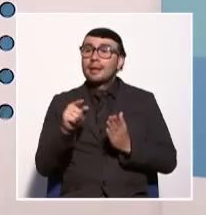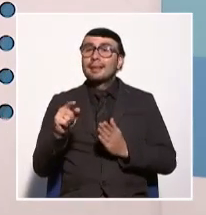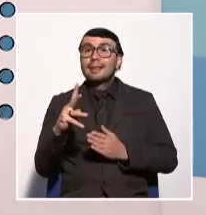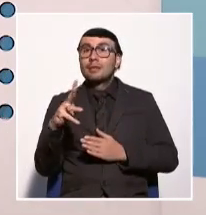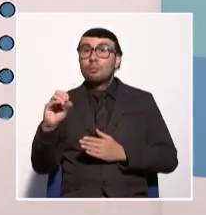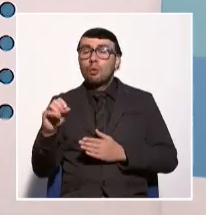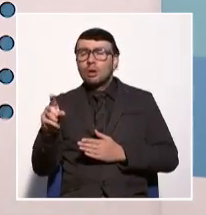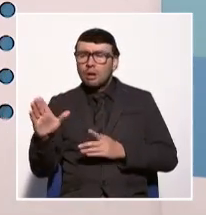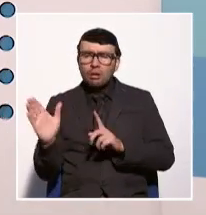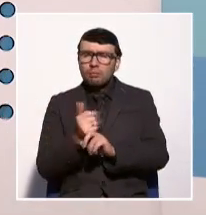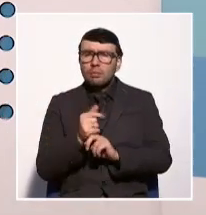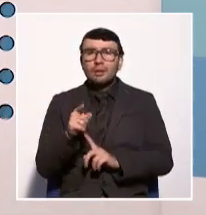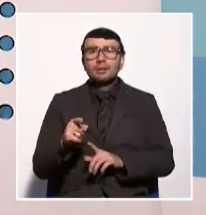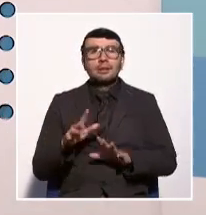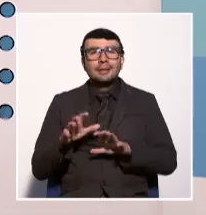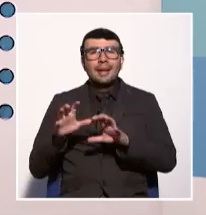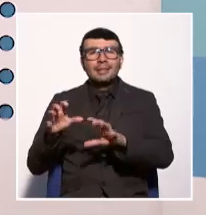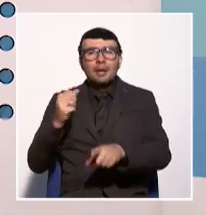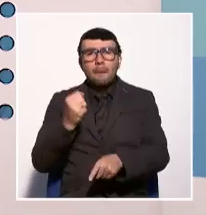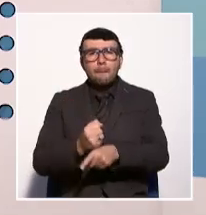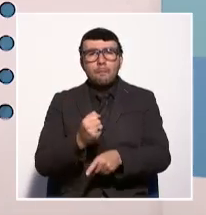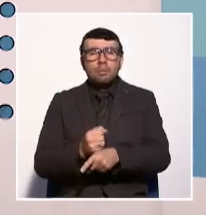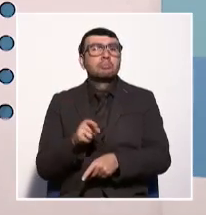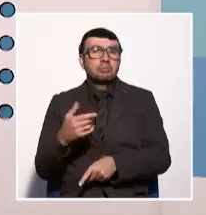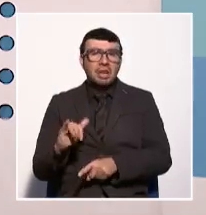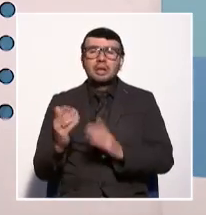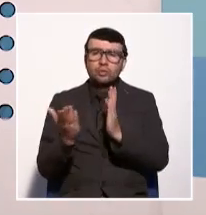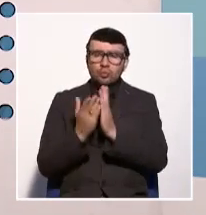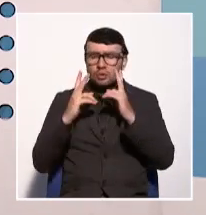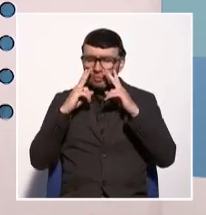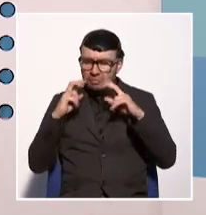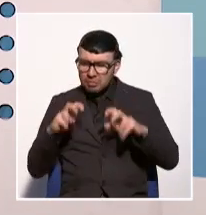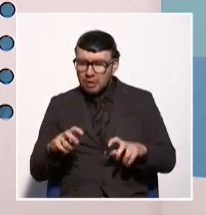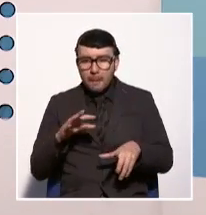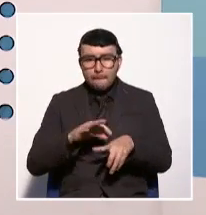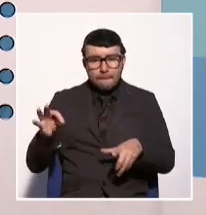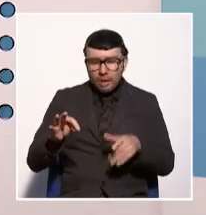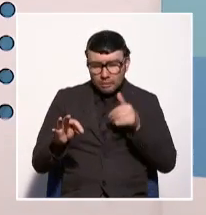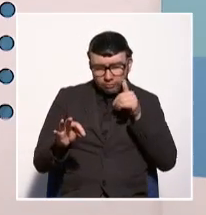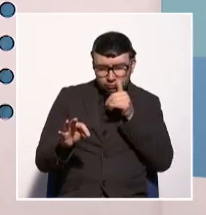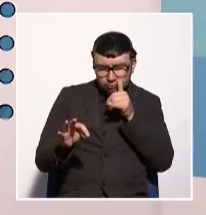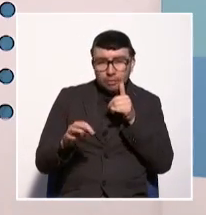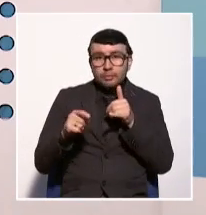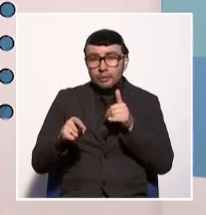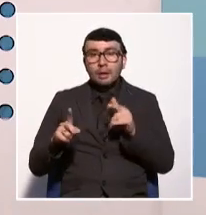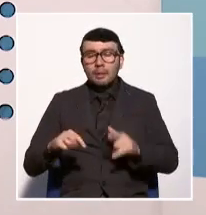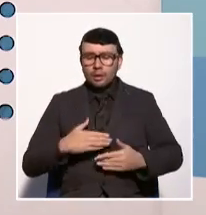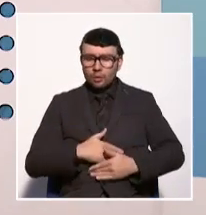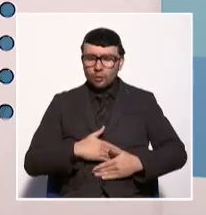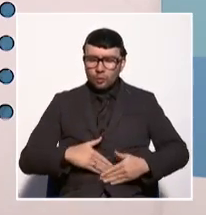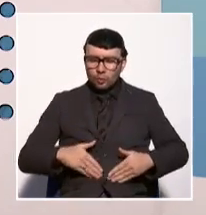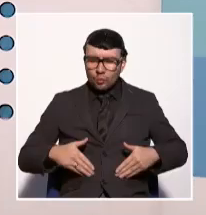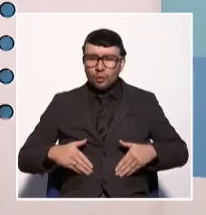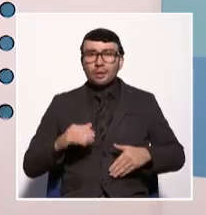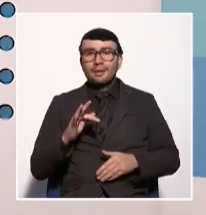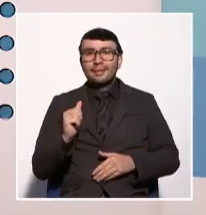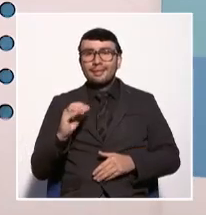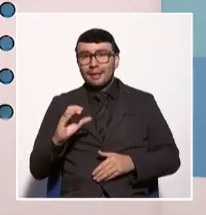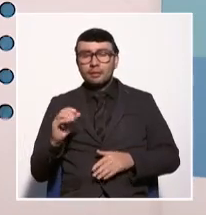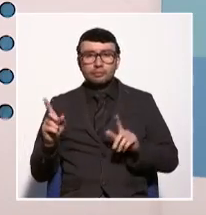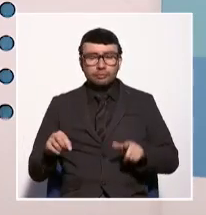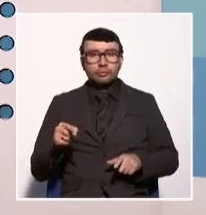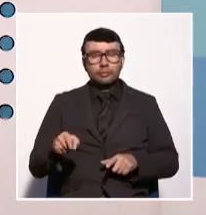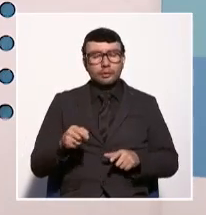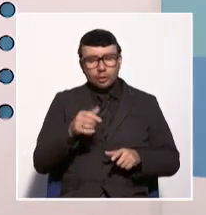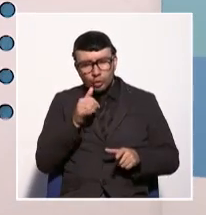cáncer de próstata ya le hicieron los exámenes una biopsia un tac abdominal una creatinina una ecografía